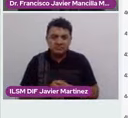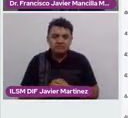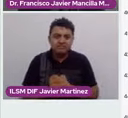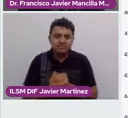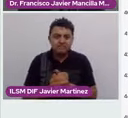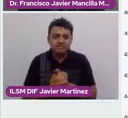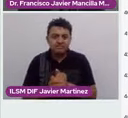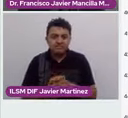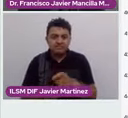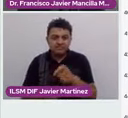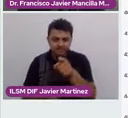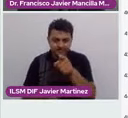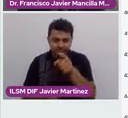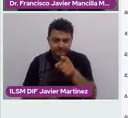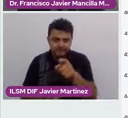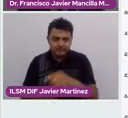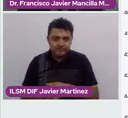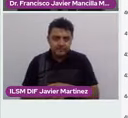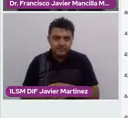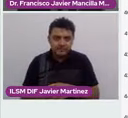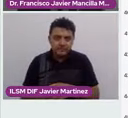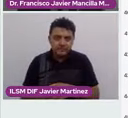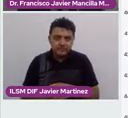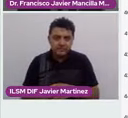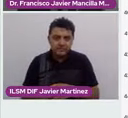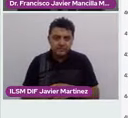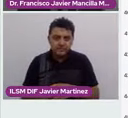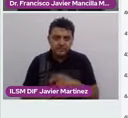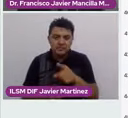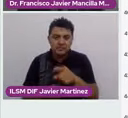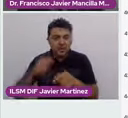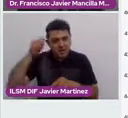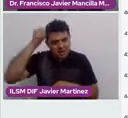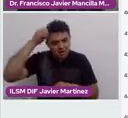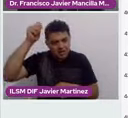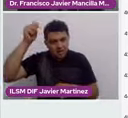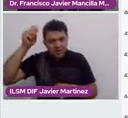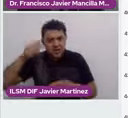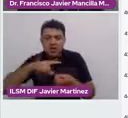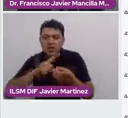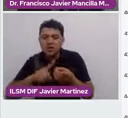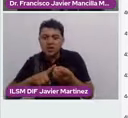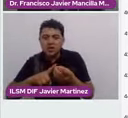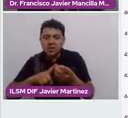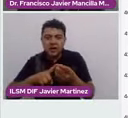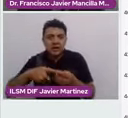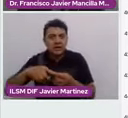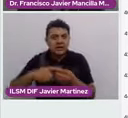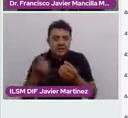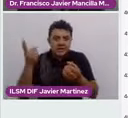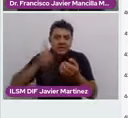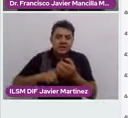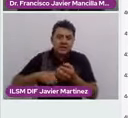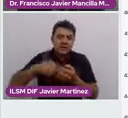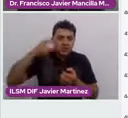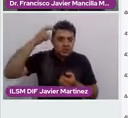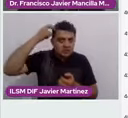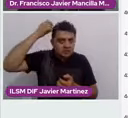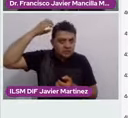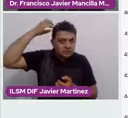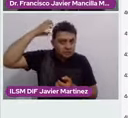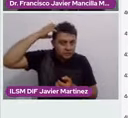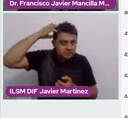buen resultado, ¿sí? ¿Y de dónde salió esta teoría? Precisamente de aquí del implante coclear, porque al haber una estimulación eléctrica, muchos de